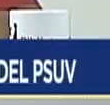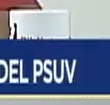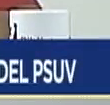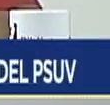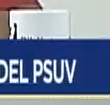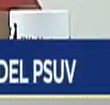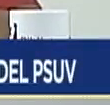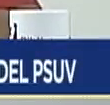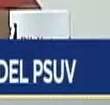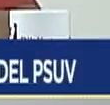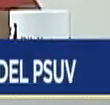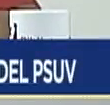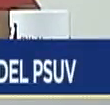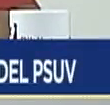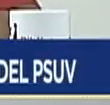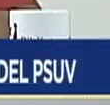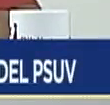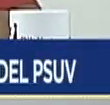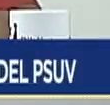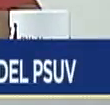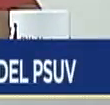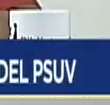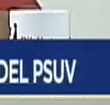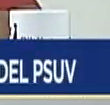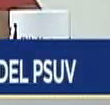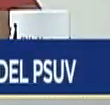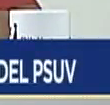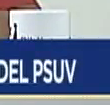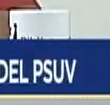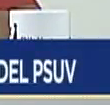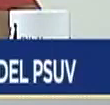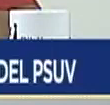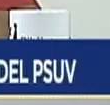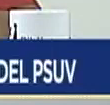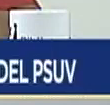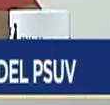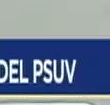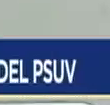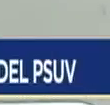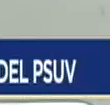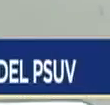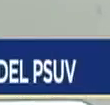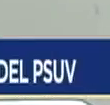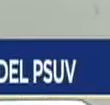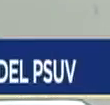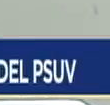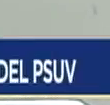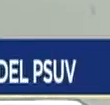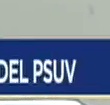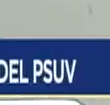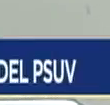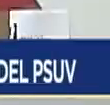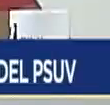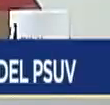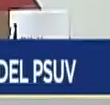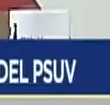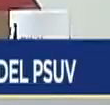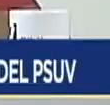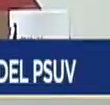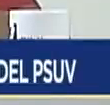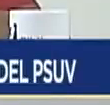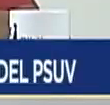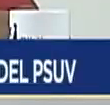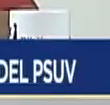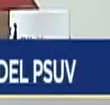los pueblos de nuestra América, una cumbre que fue